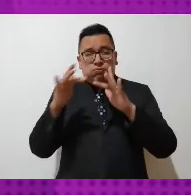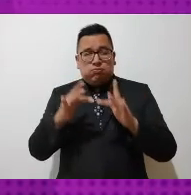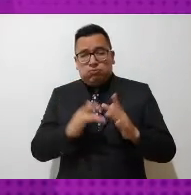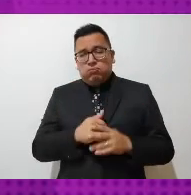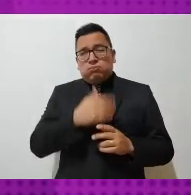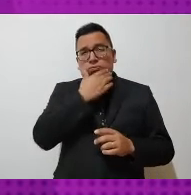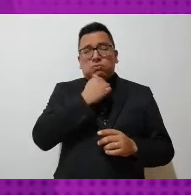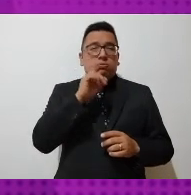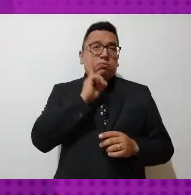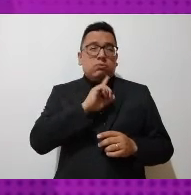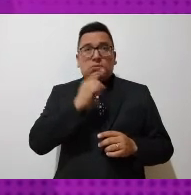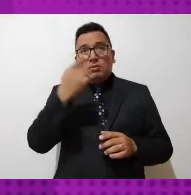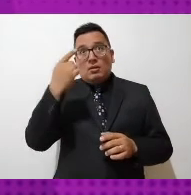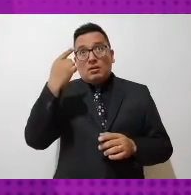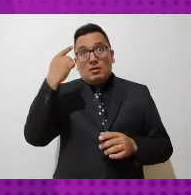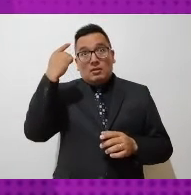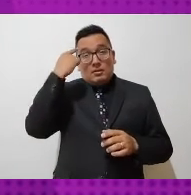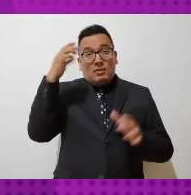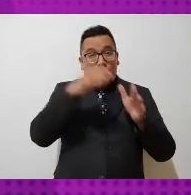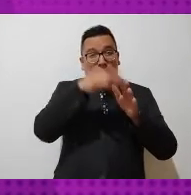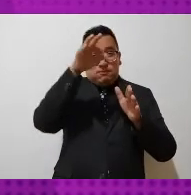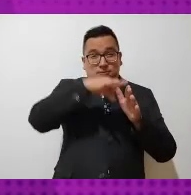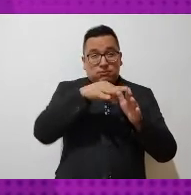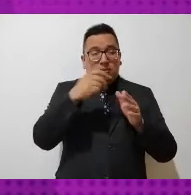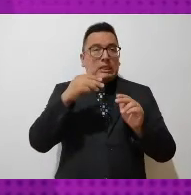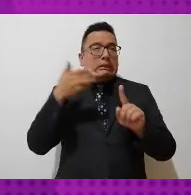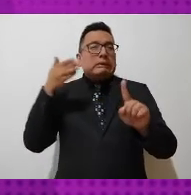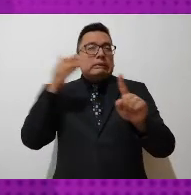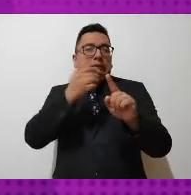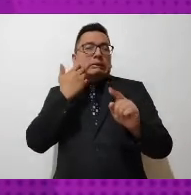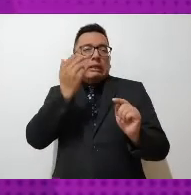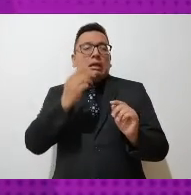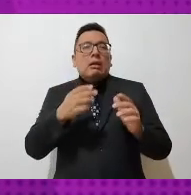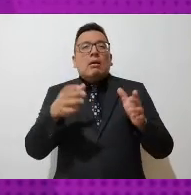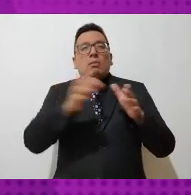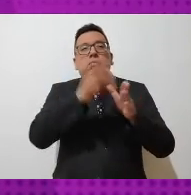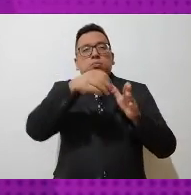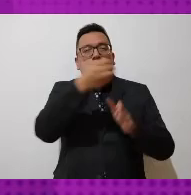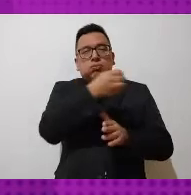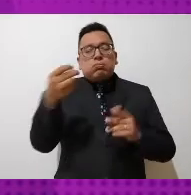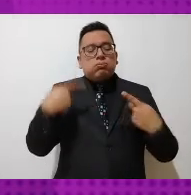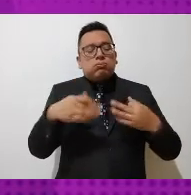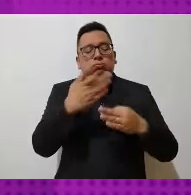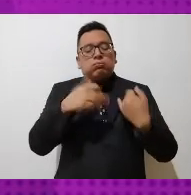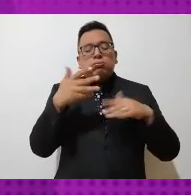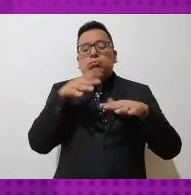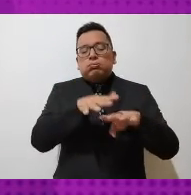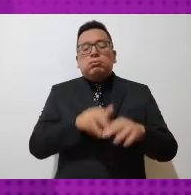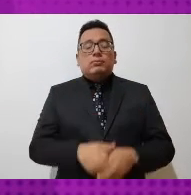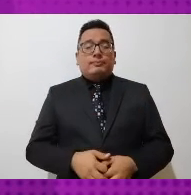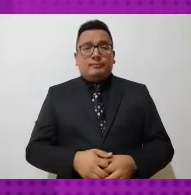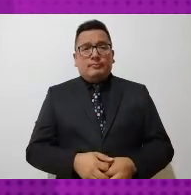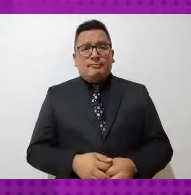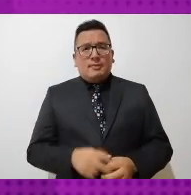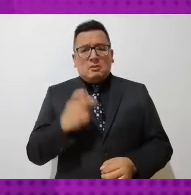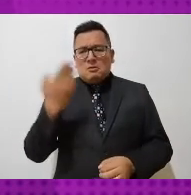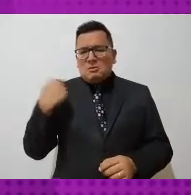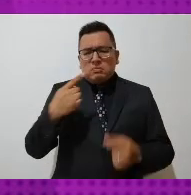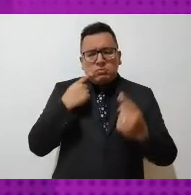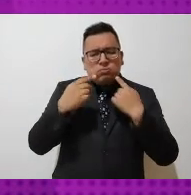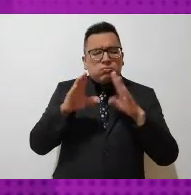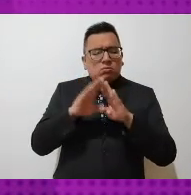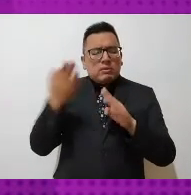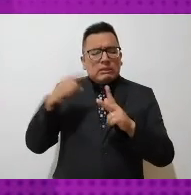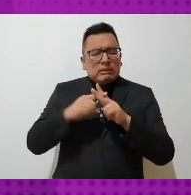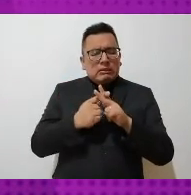y Consejeros Electorales por una Democracia Incluyente. Y estábamos justamente en este tema de cómo se fue construyendo Renacedi